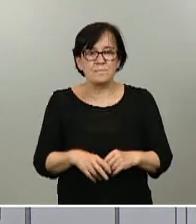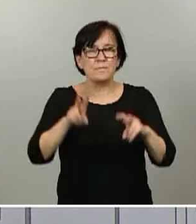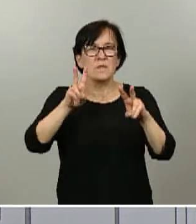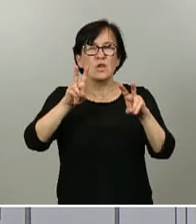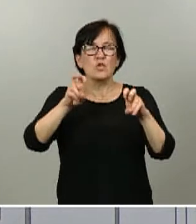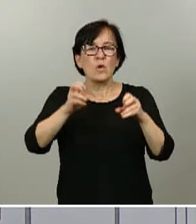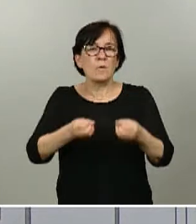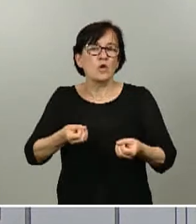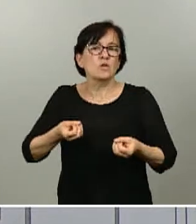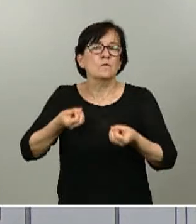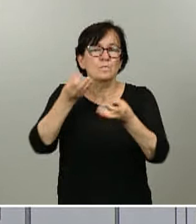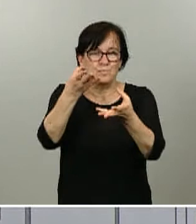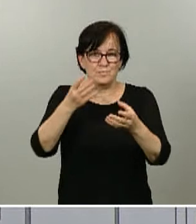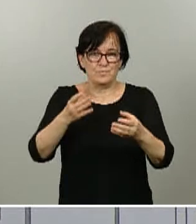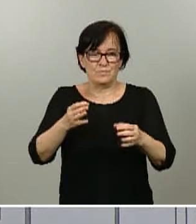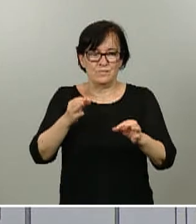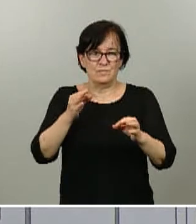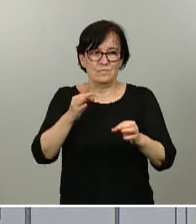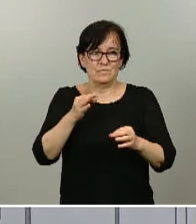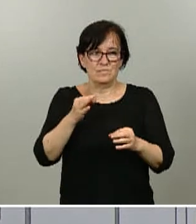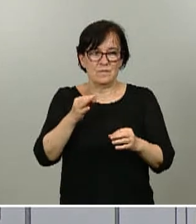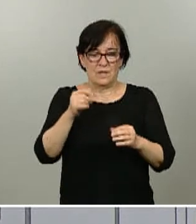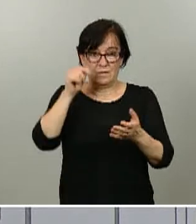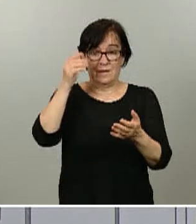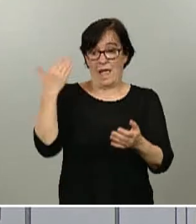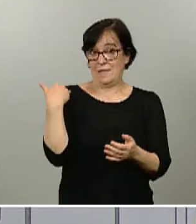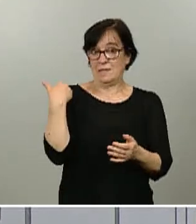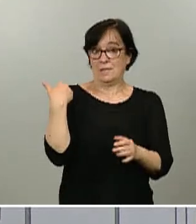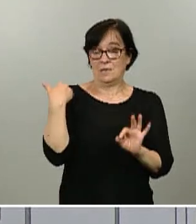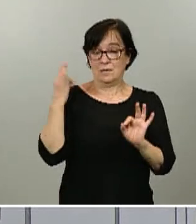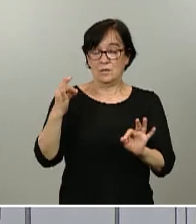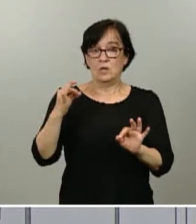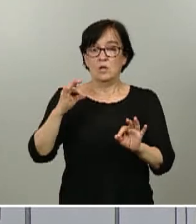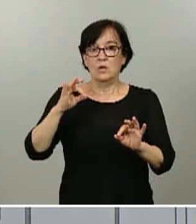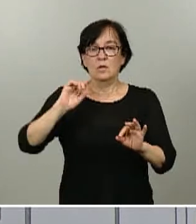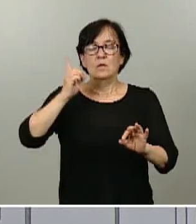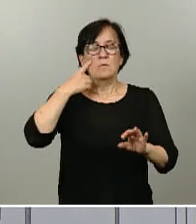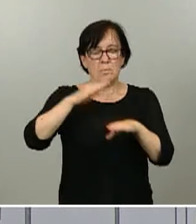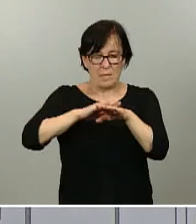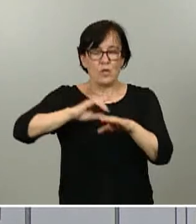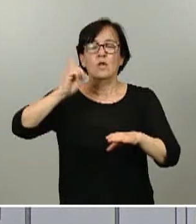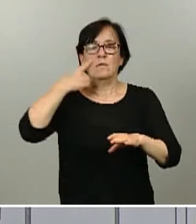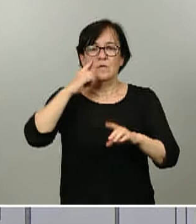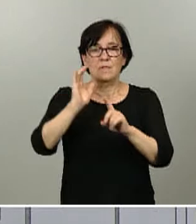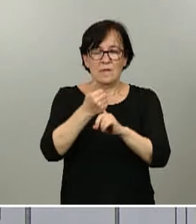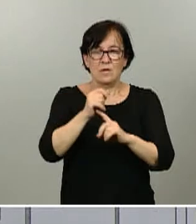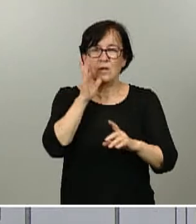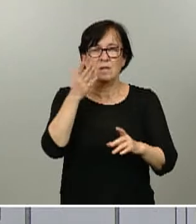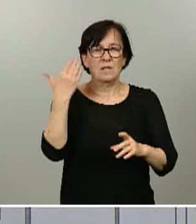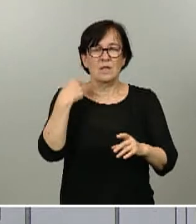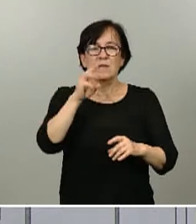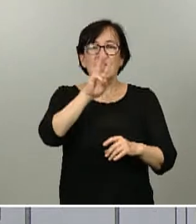notificados a fecha de ayer, nuevos diagnosticados, perdón, a fecha de ayer, en realidad son